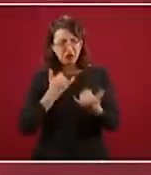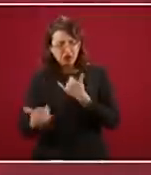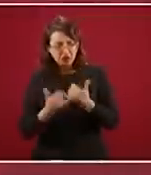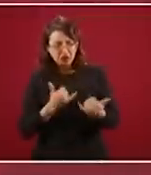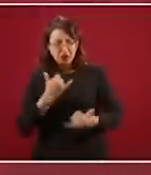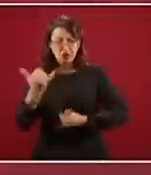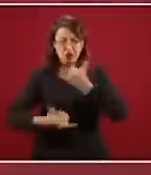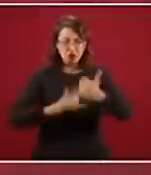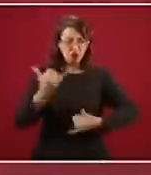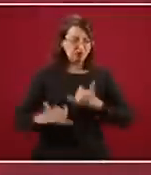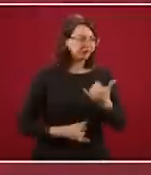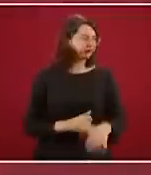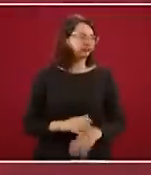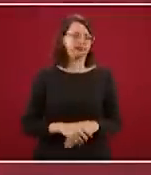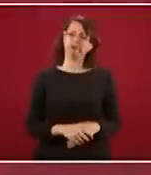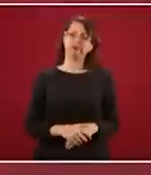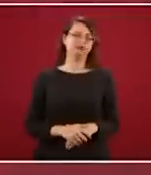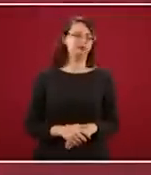Tenemos